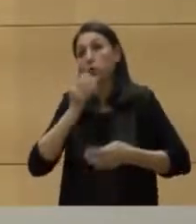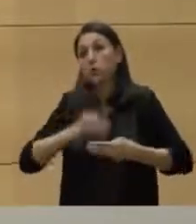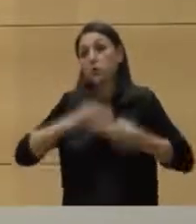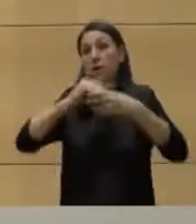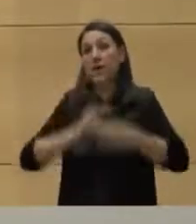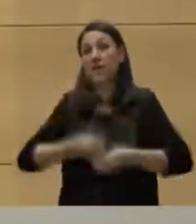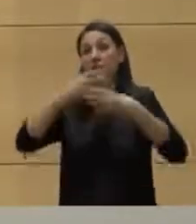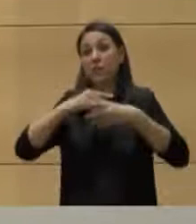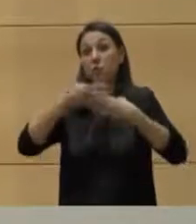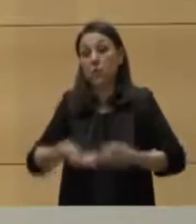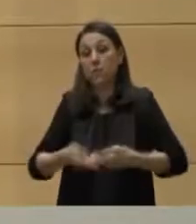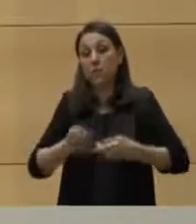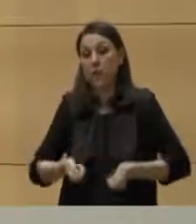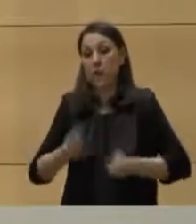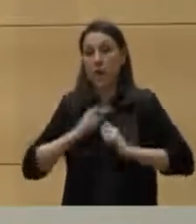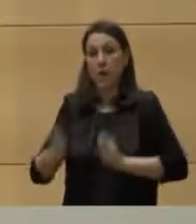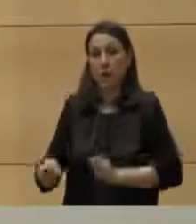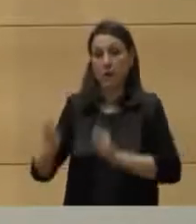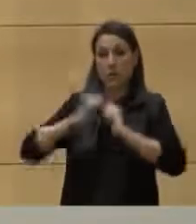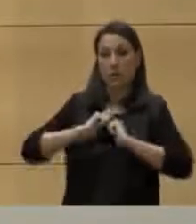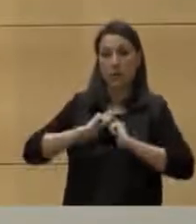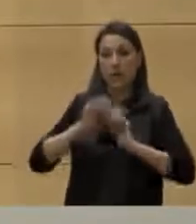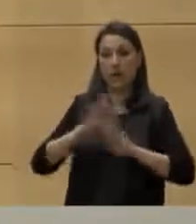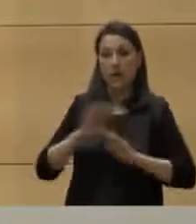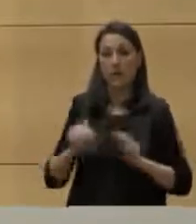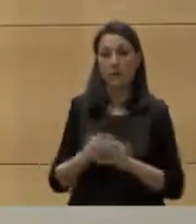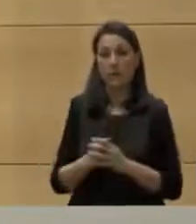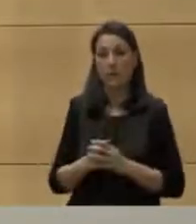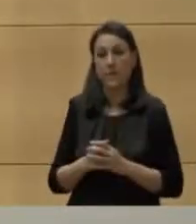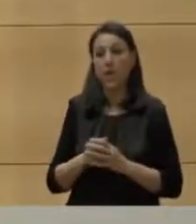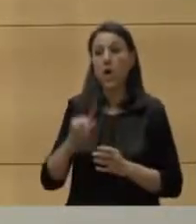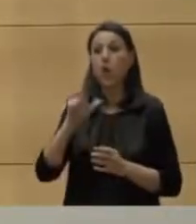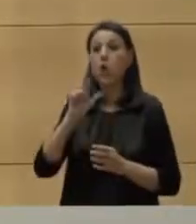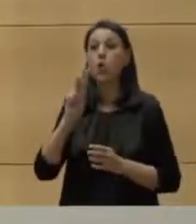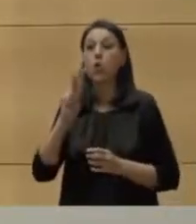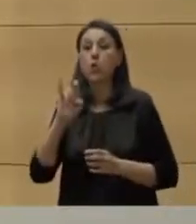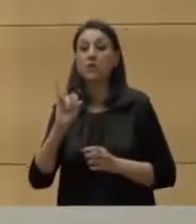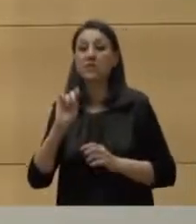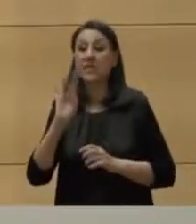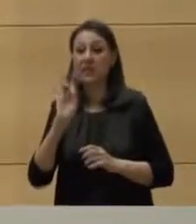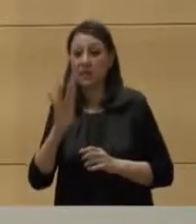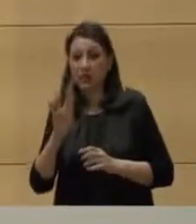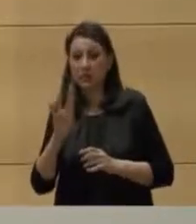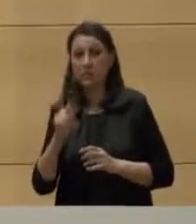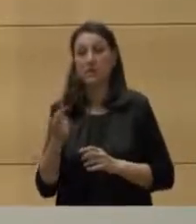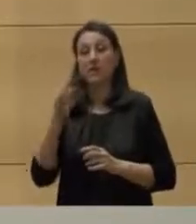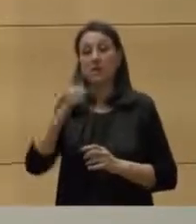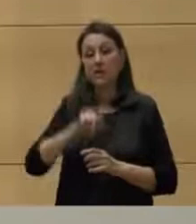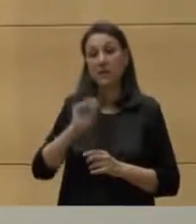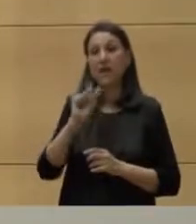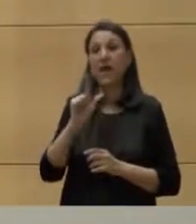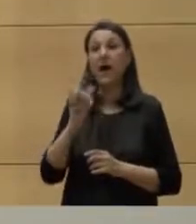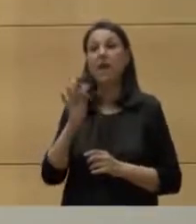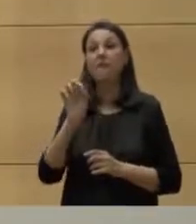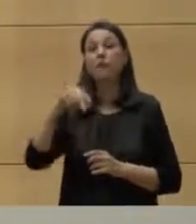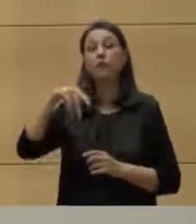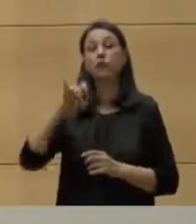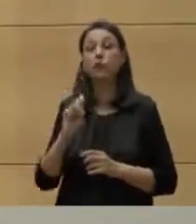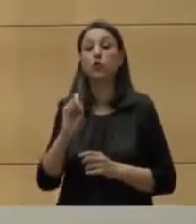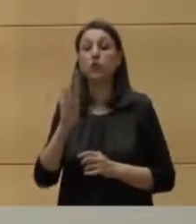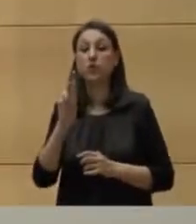encima. Luis XV pasó a la historia y después Alfonso XIII porque lo repitió cuando decía «Après moi le